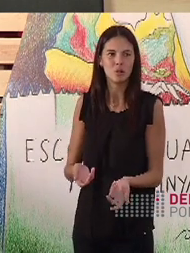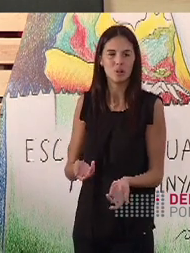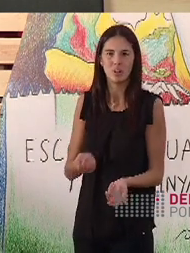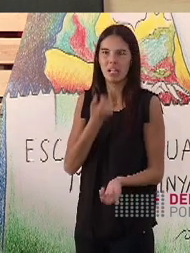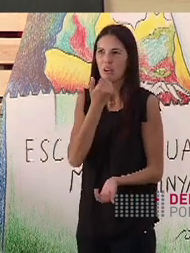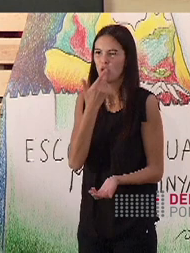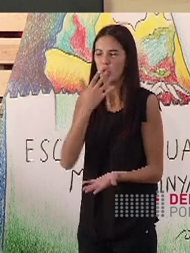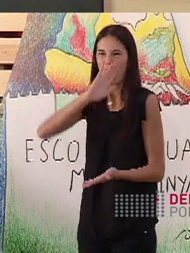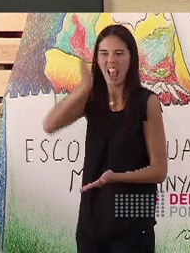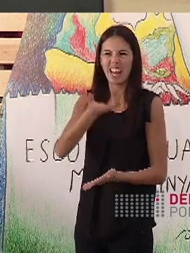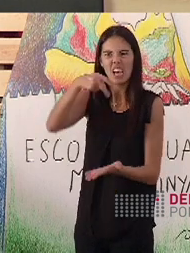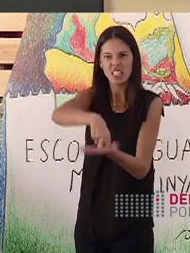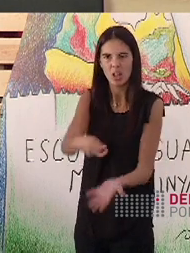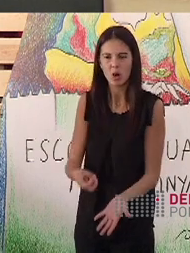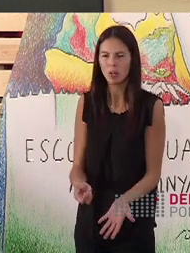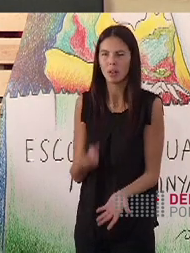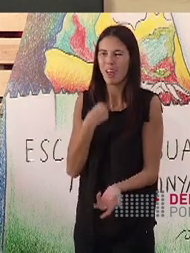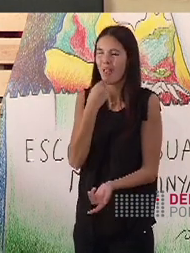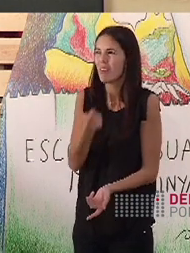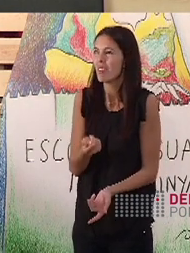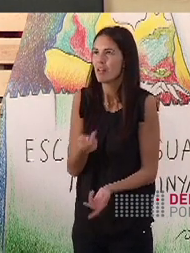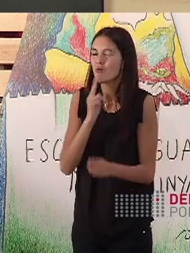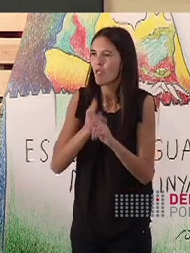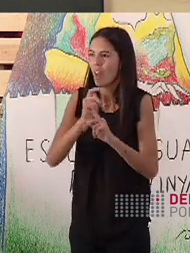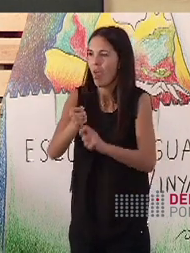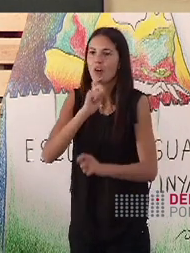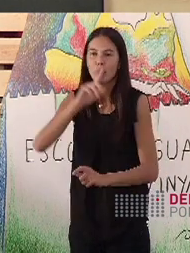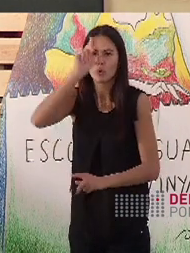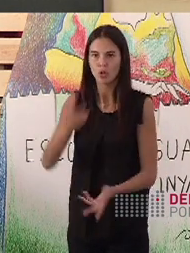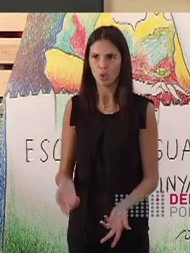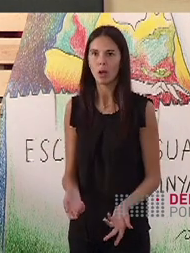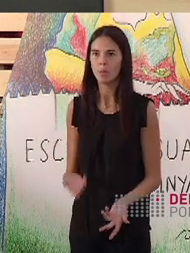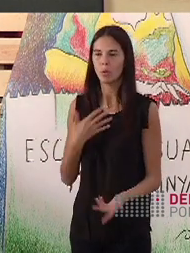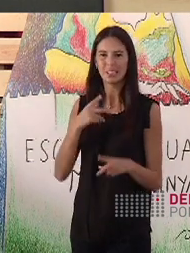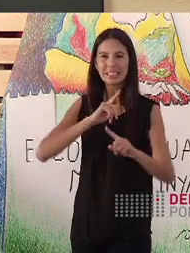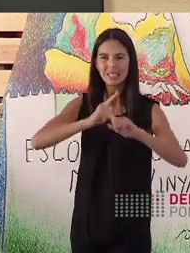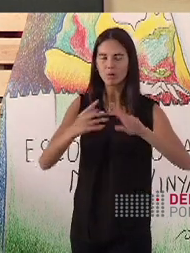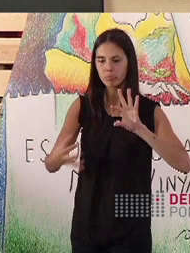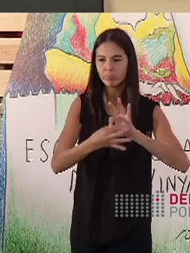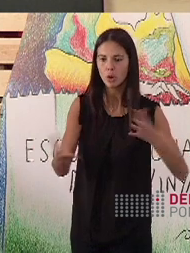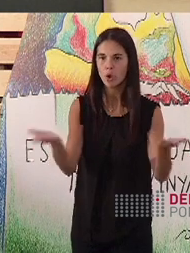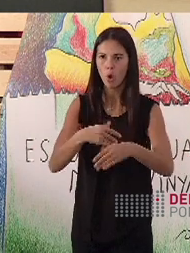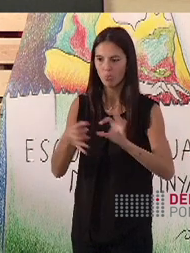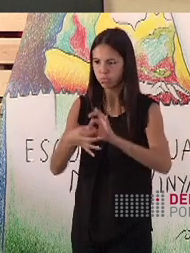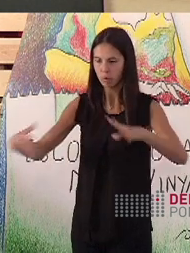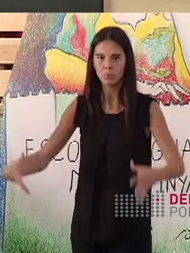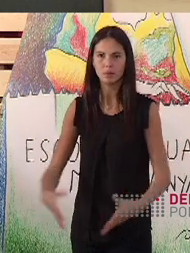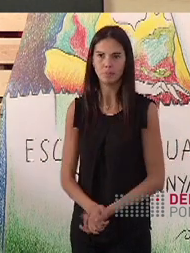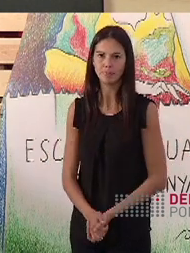con la erótica del poder? No sé cómo llamarlo ya, o sea, ¿por qué? Pero si el sexo no tiene nada que ver con eso,